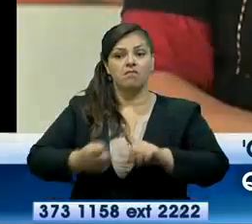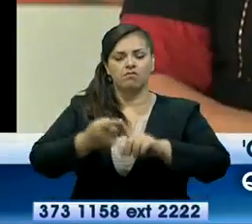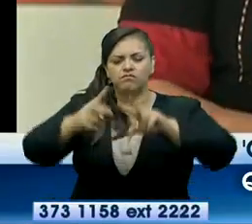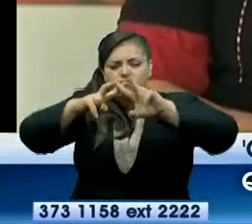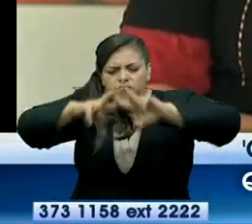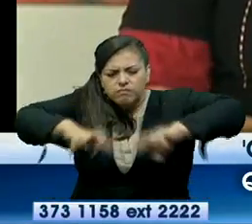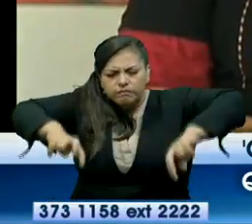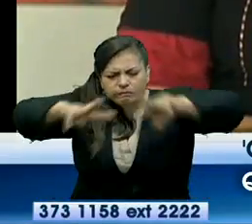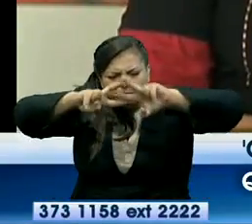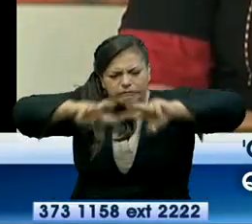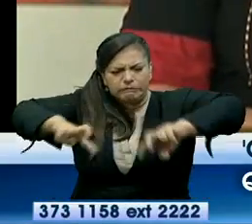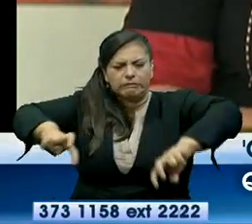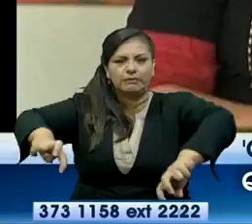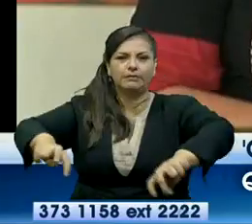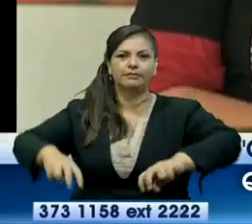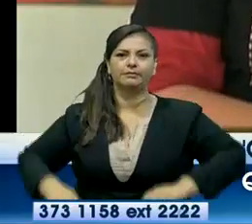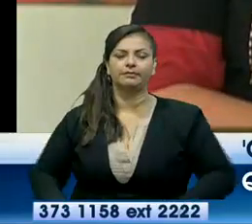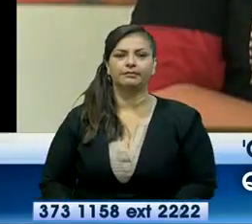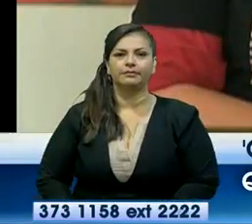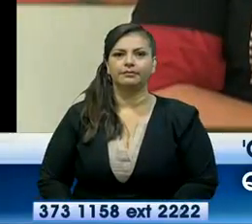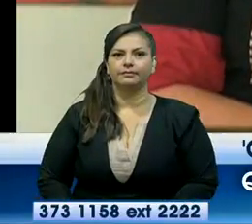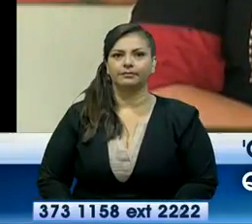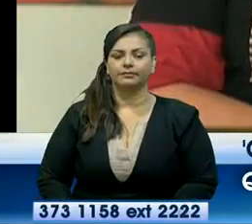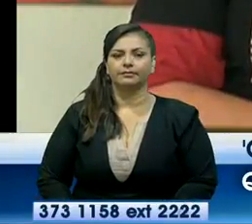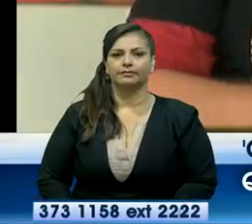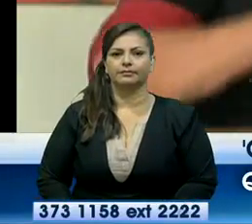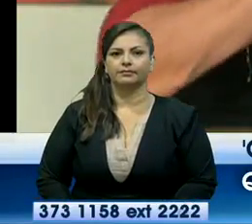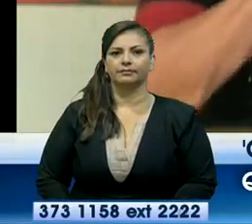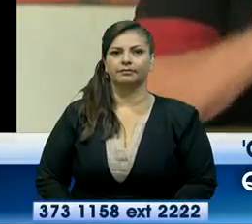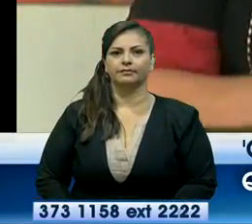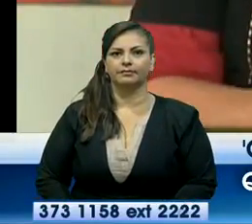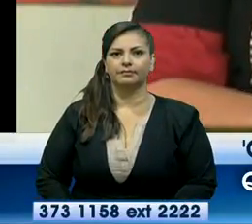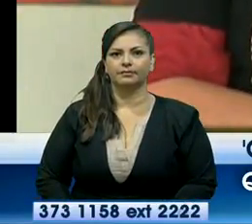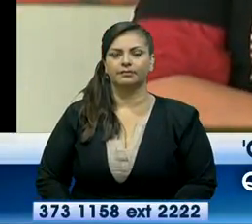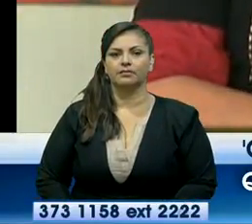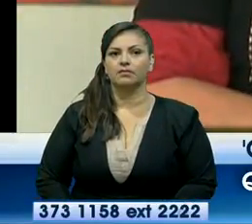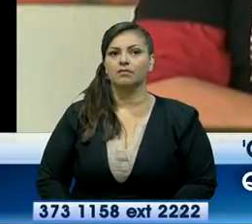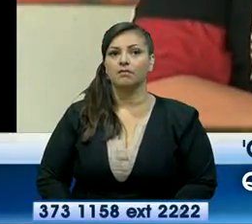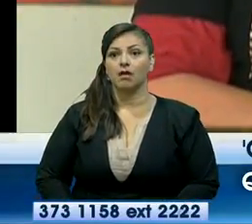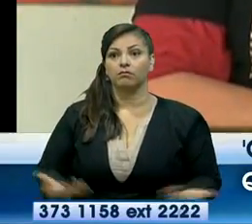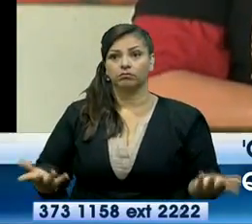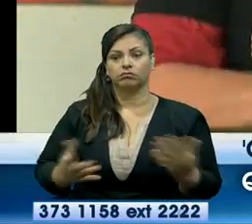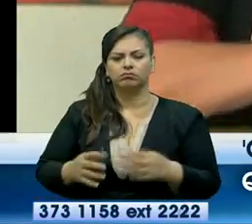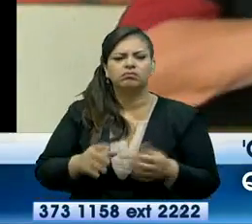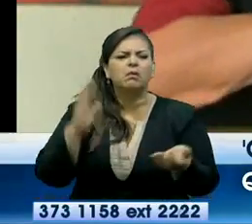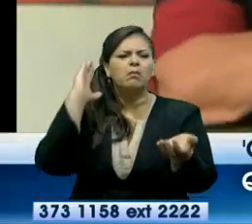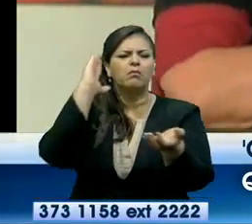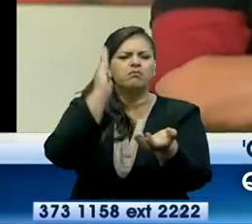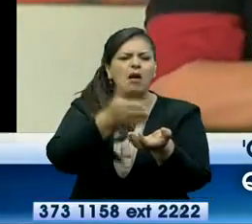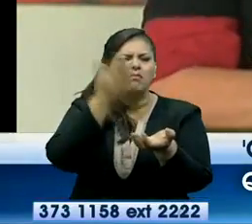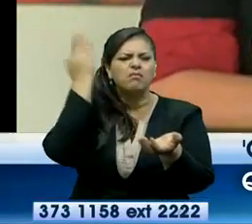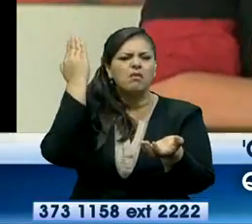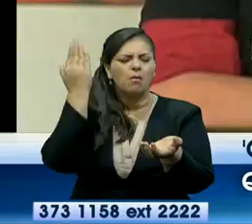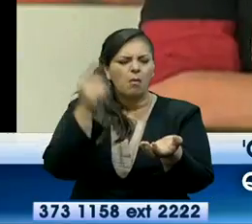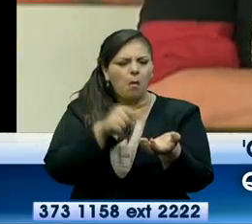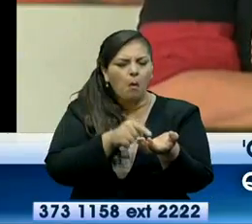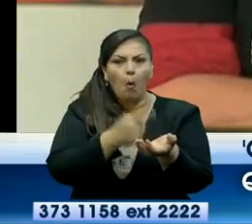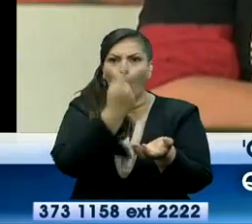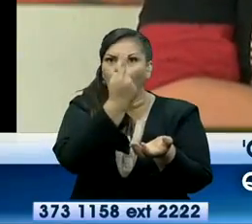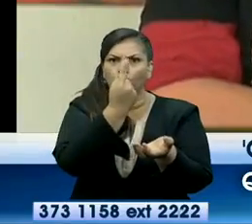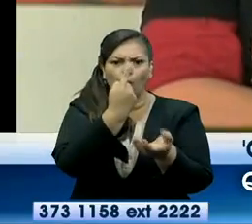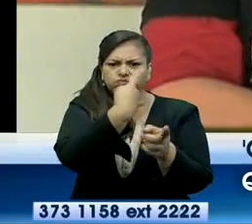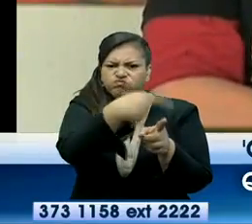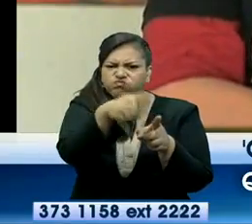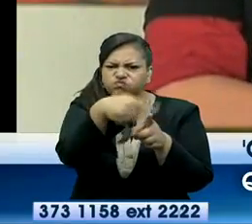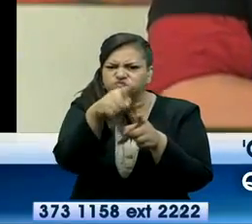y lo más importante para mí ha sido reconocer el ecosistema del cacao es decir saber qué tipo de variedades nos